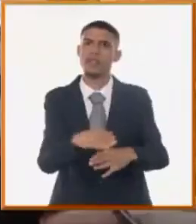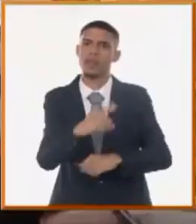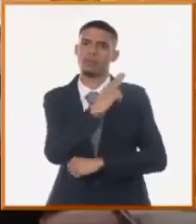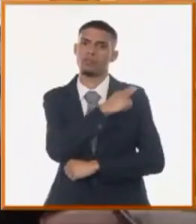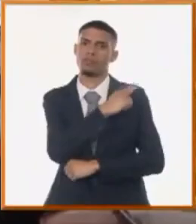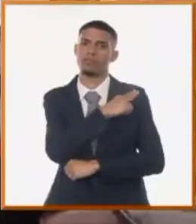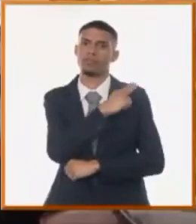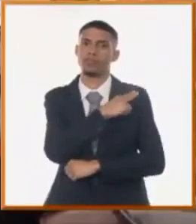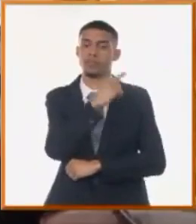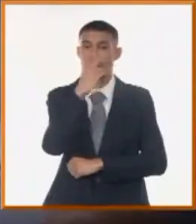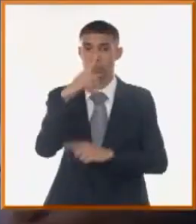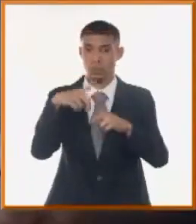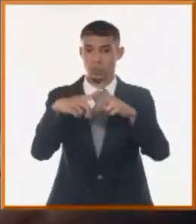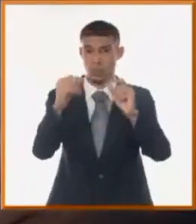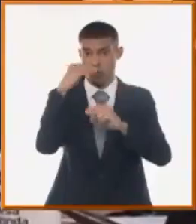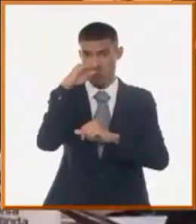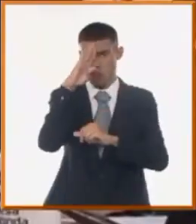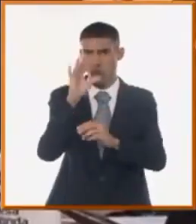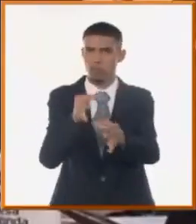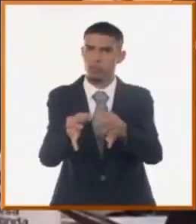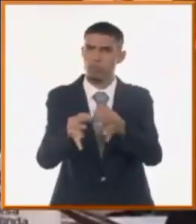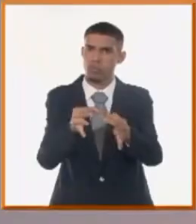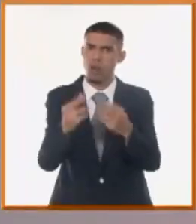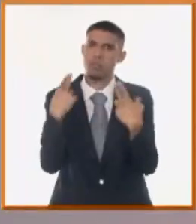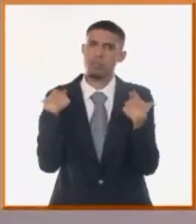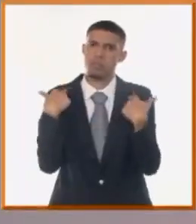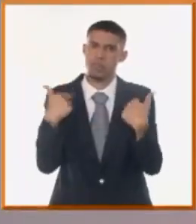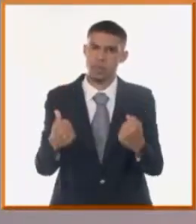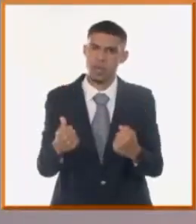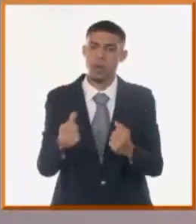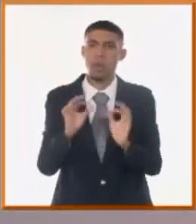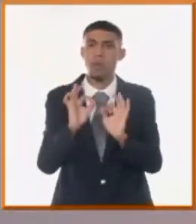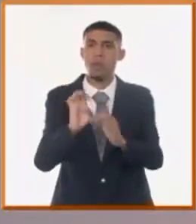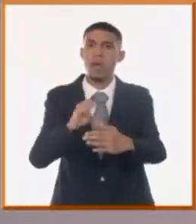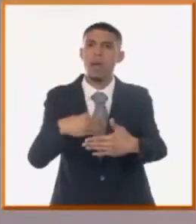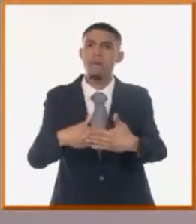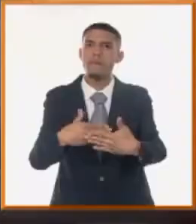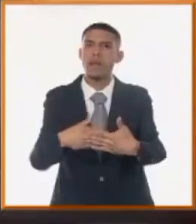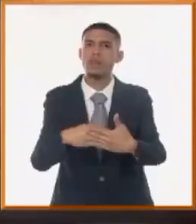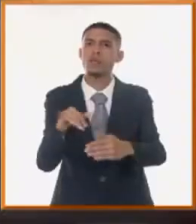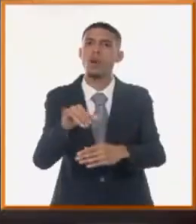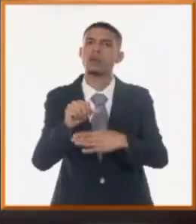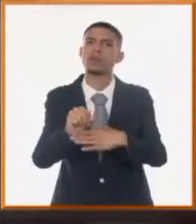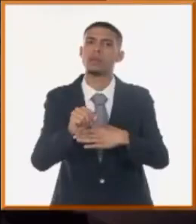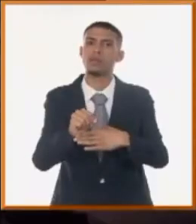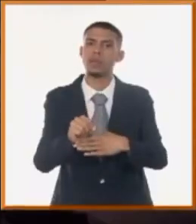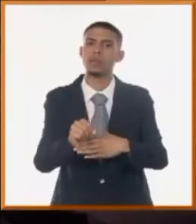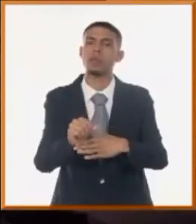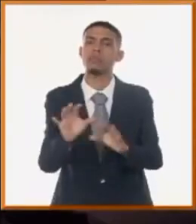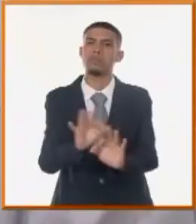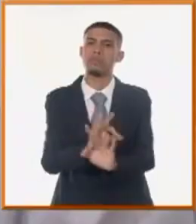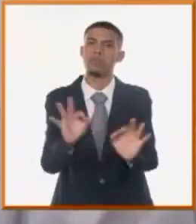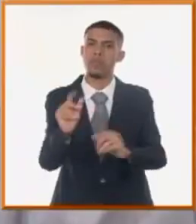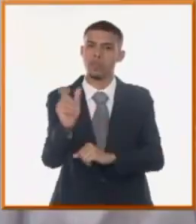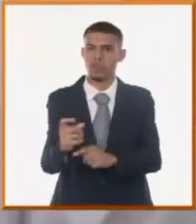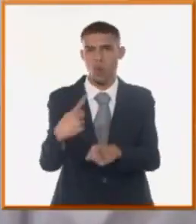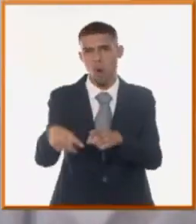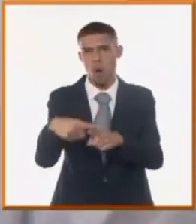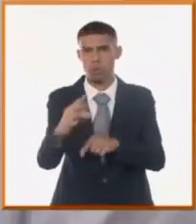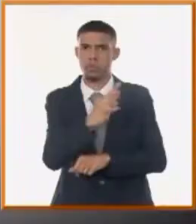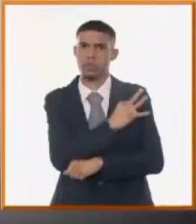y el gobierno, funcionarios, directivos del sector empresarial y de los servicios, especialistas y otros